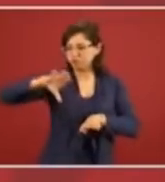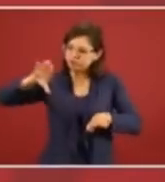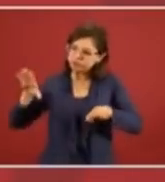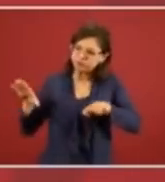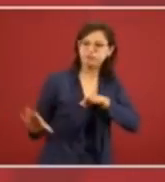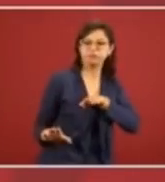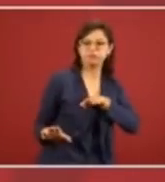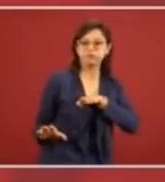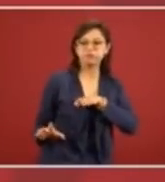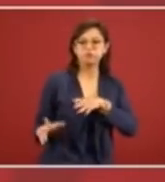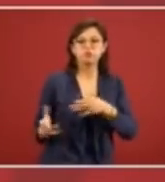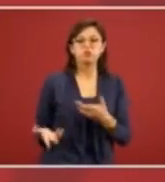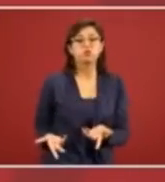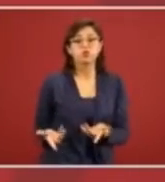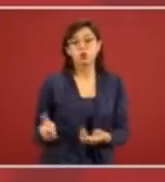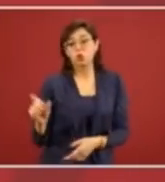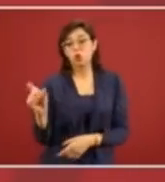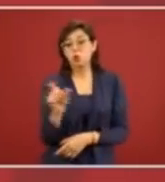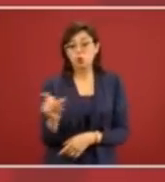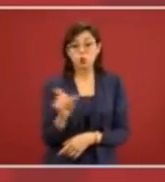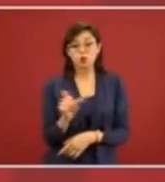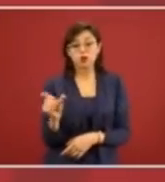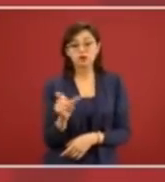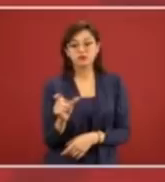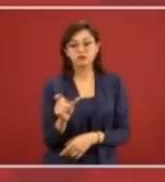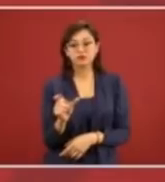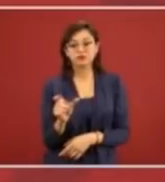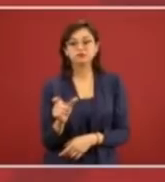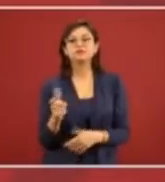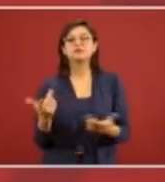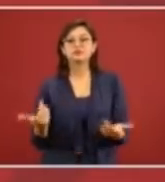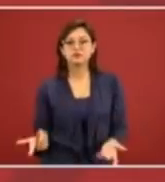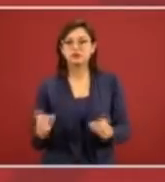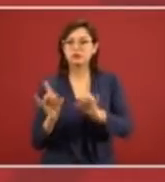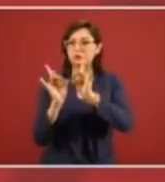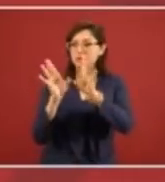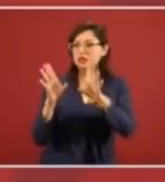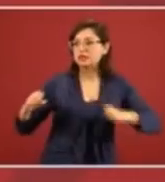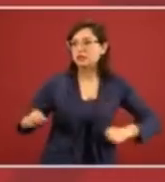fue en los periodos de crisis como este,